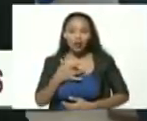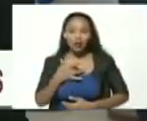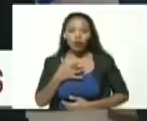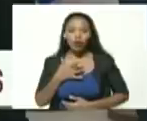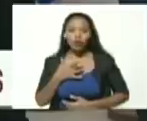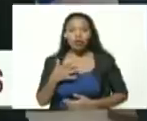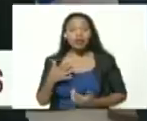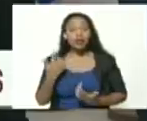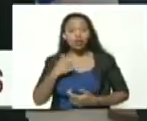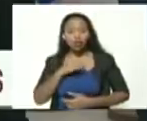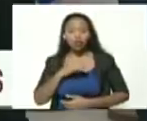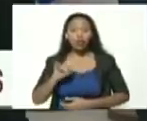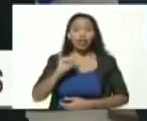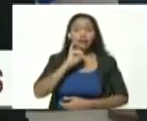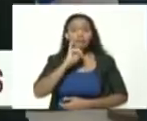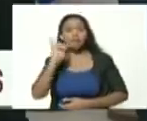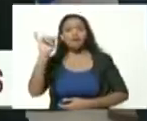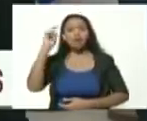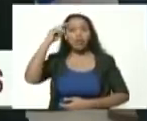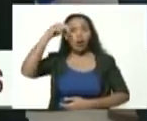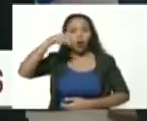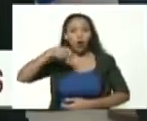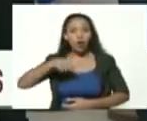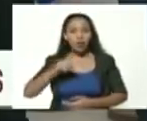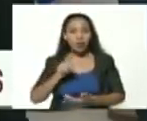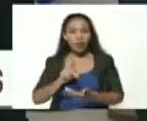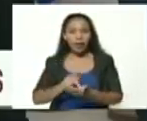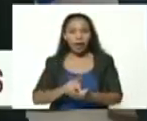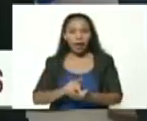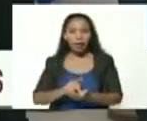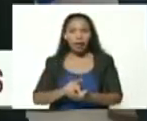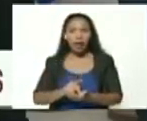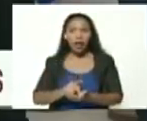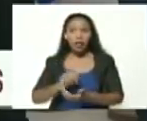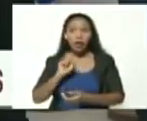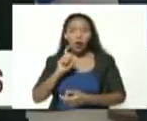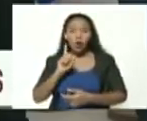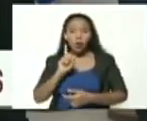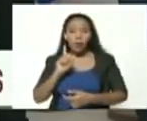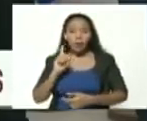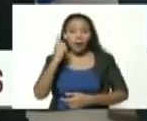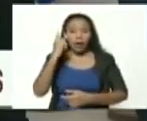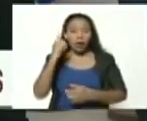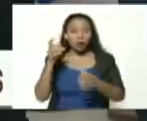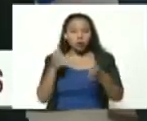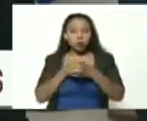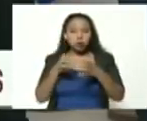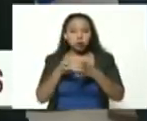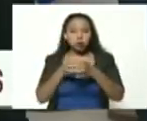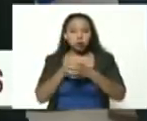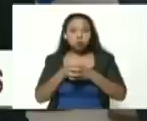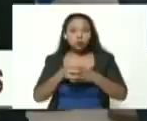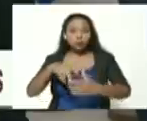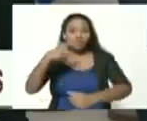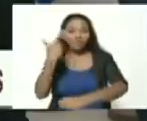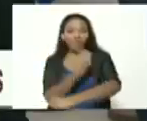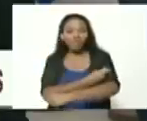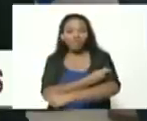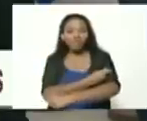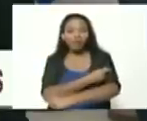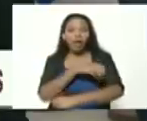de anunciar en el día de hoy la llegada de un primer lote de la vacuna